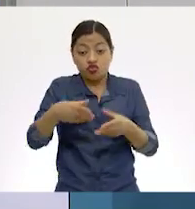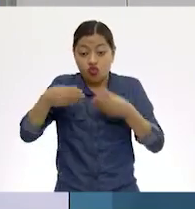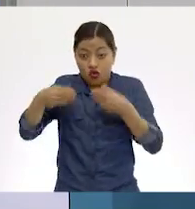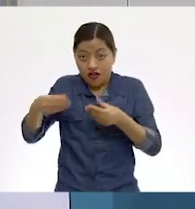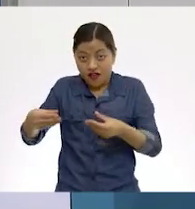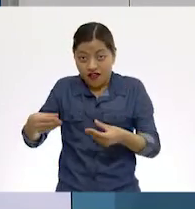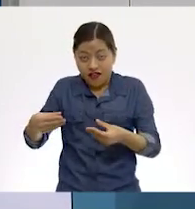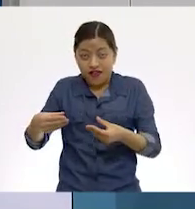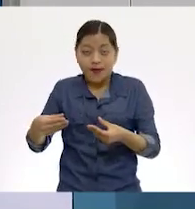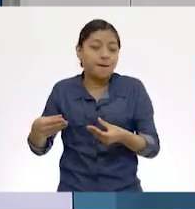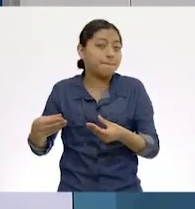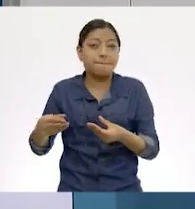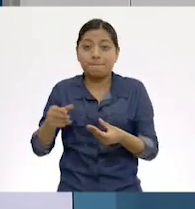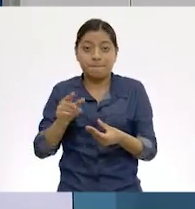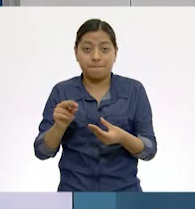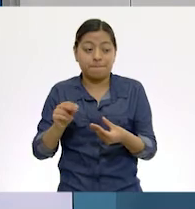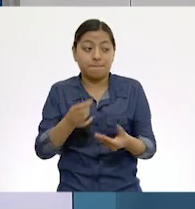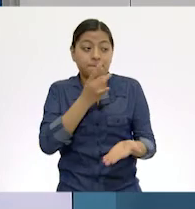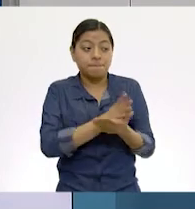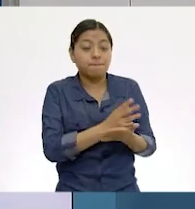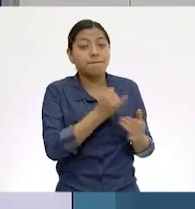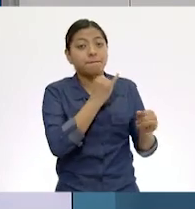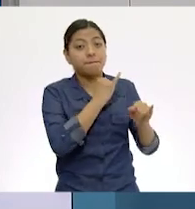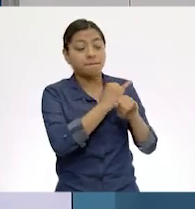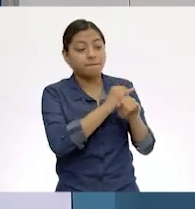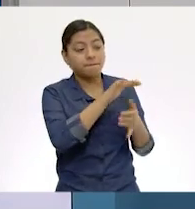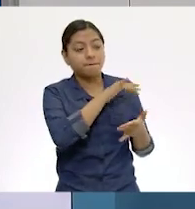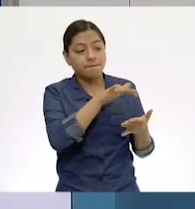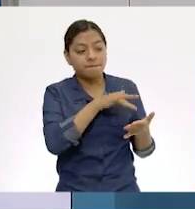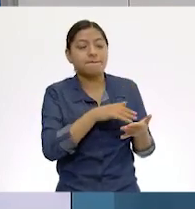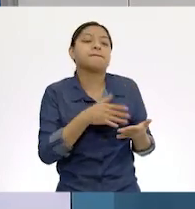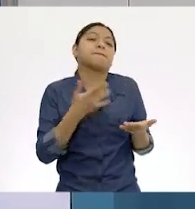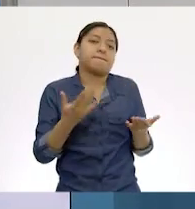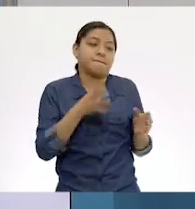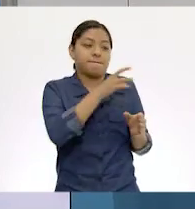sí tenemos que colocarlos en las referencias digitales.